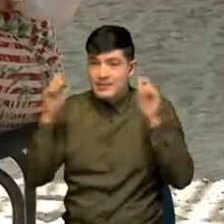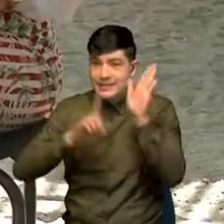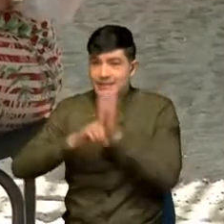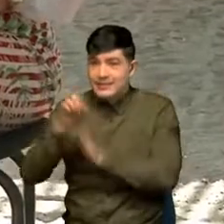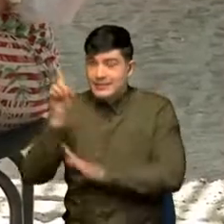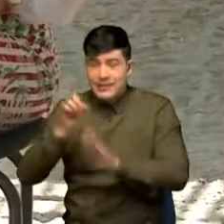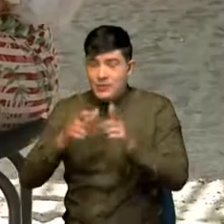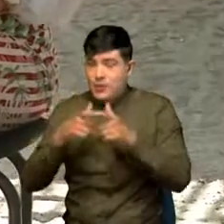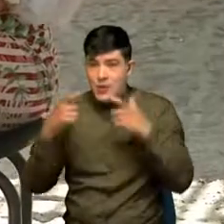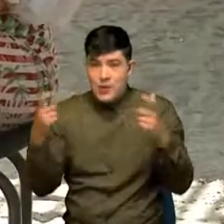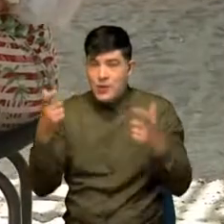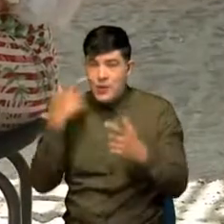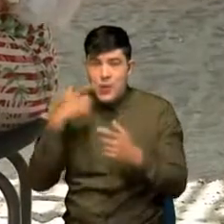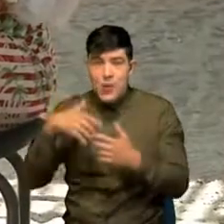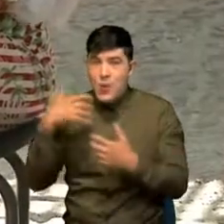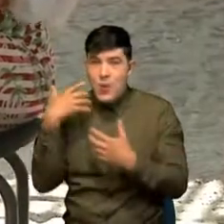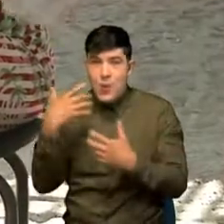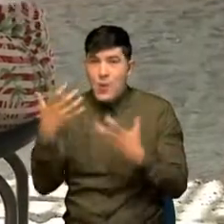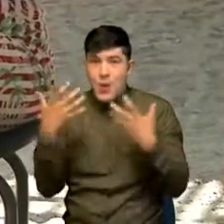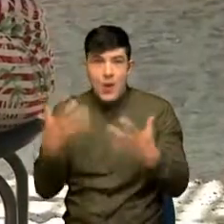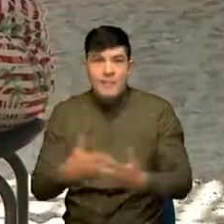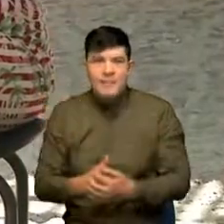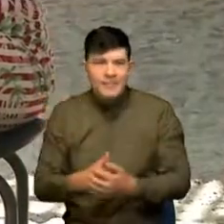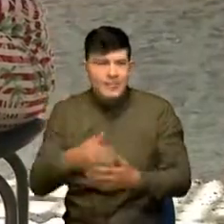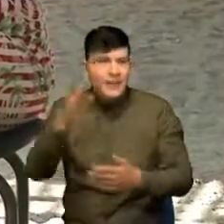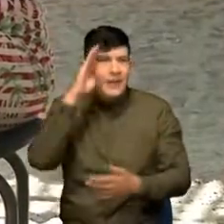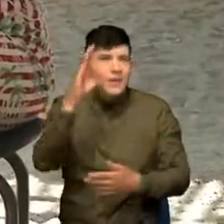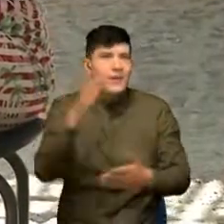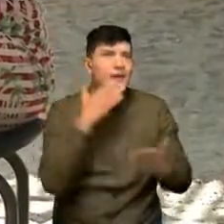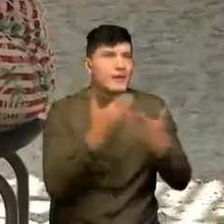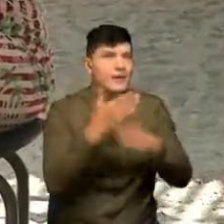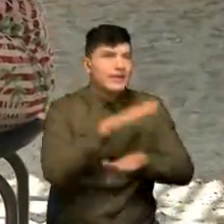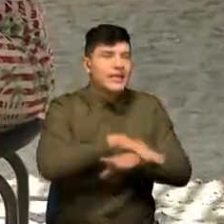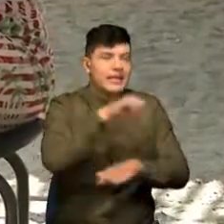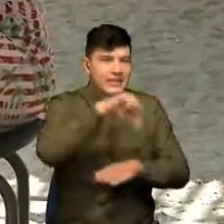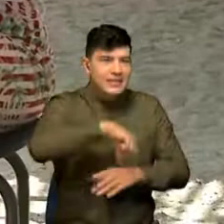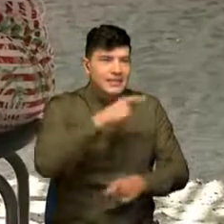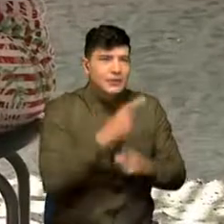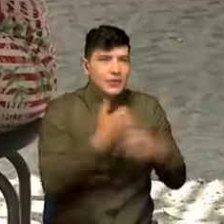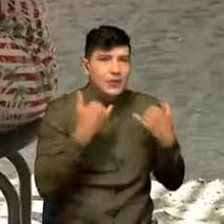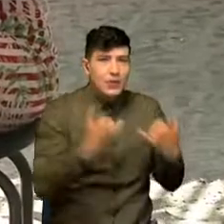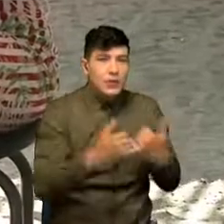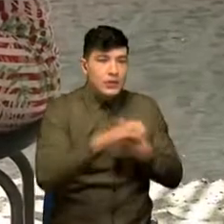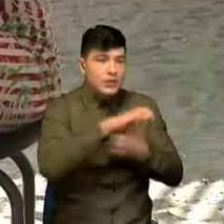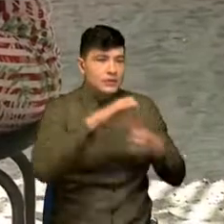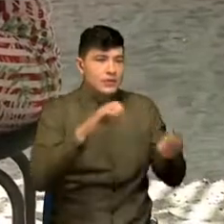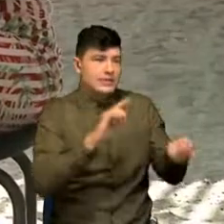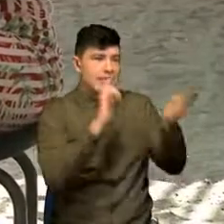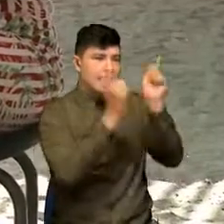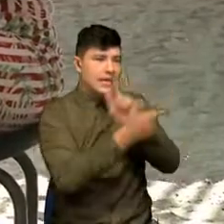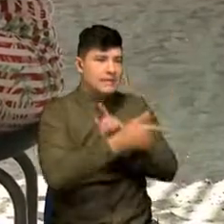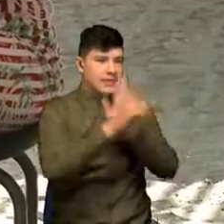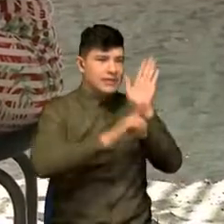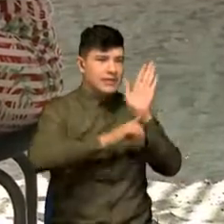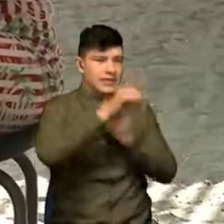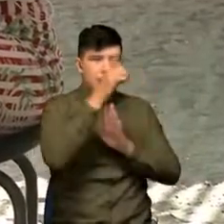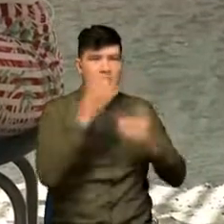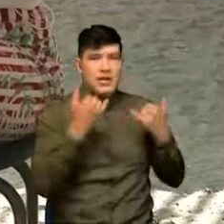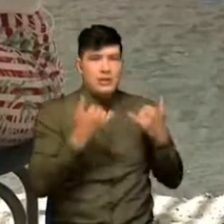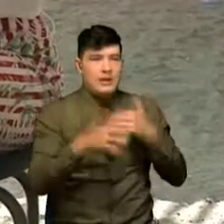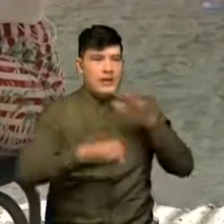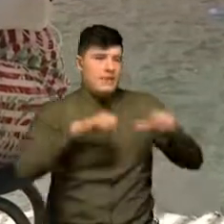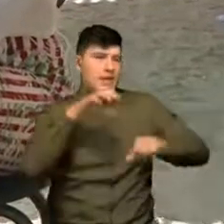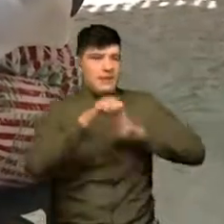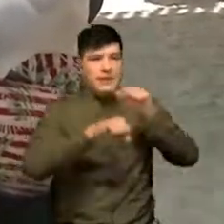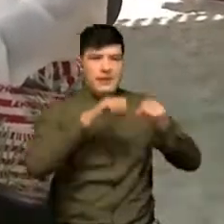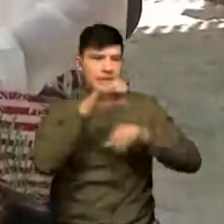Bienvenido. Bueno, Karen, muy buenas tardes, un saludo a todos los televidentes. Y sí, hoy la ciudad se transforma, hoy la ciudad crece en torno a grandes obras,